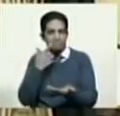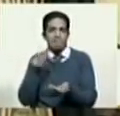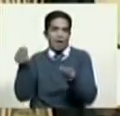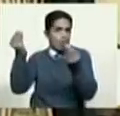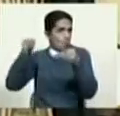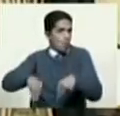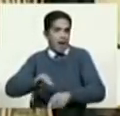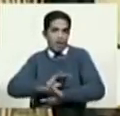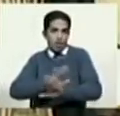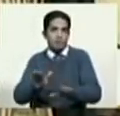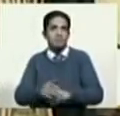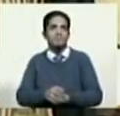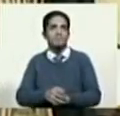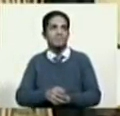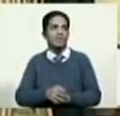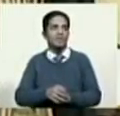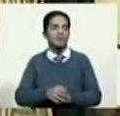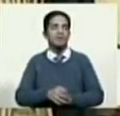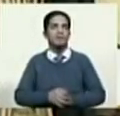y ampliado en Caracas.